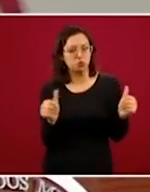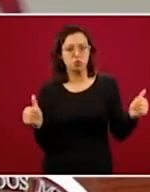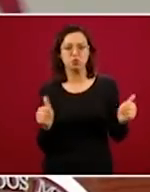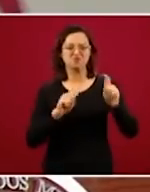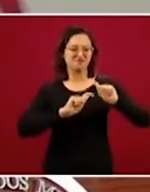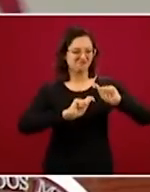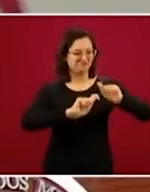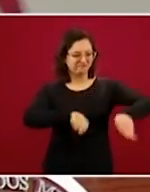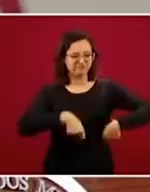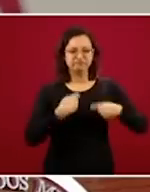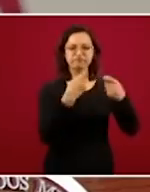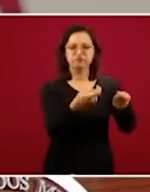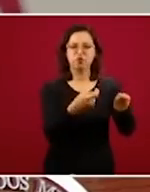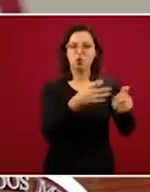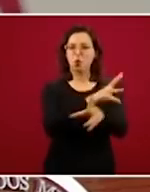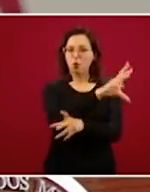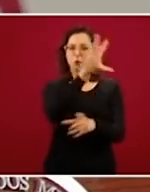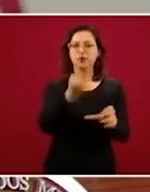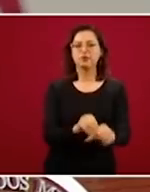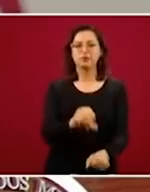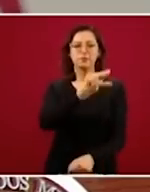dejar todo el mercado